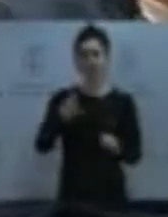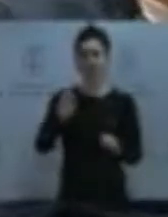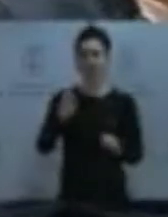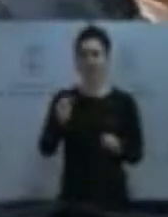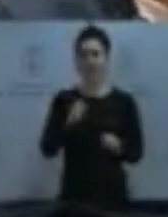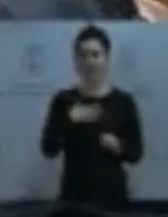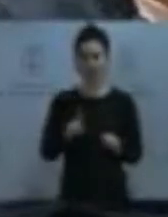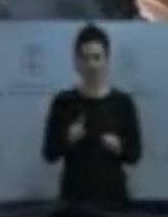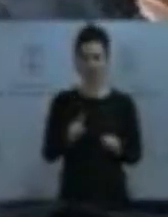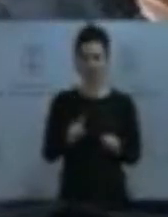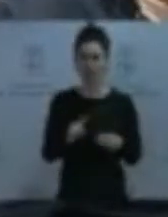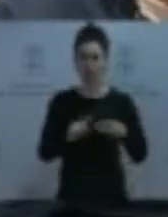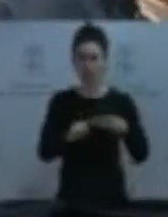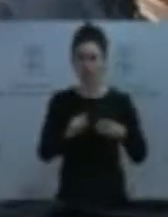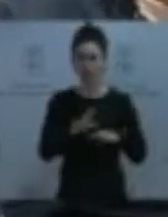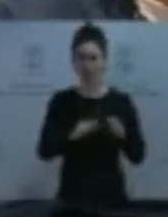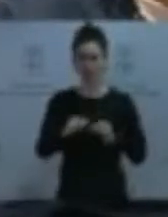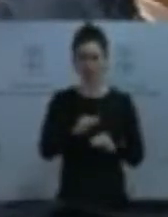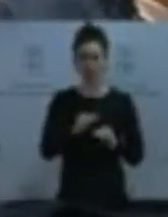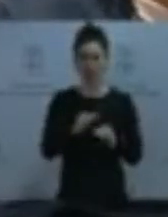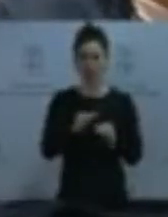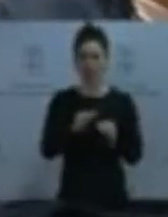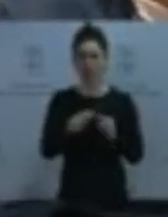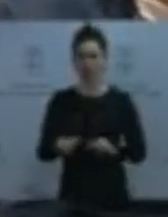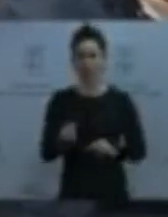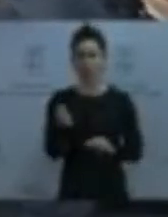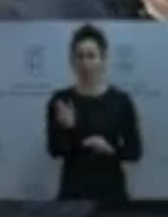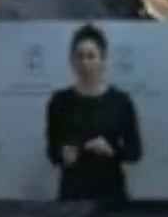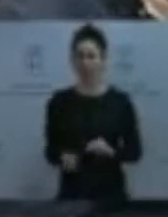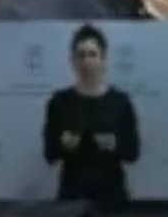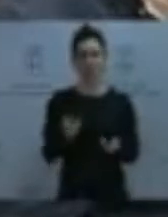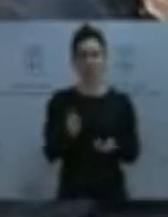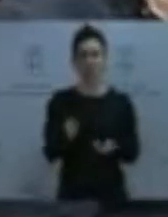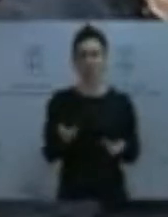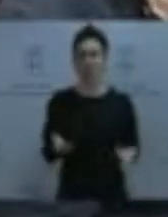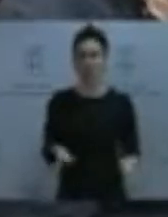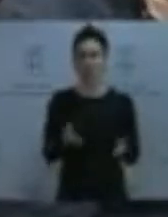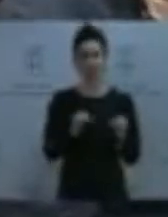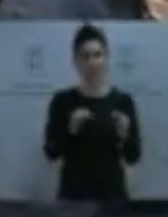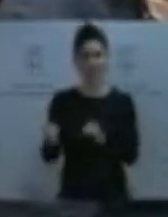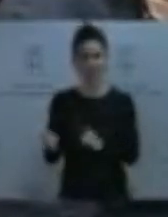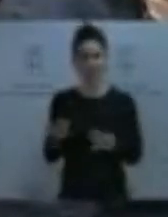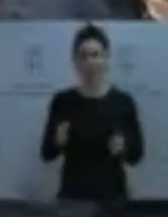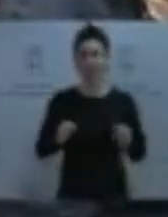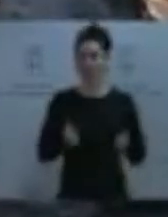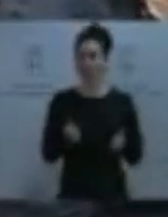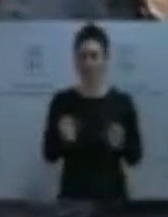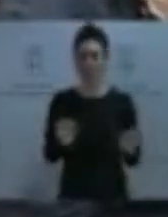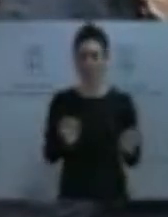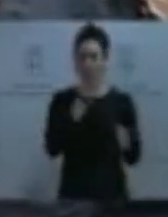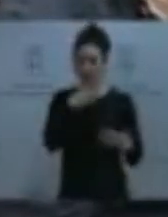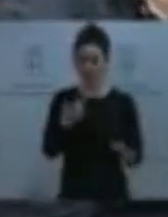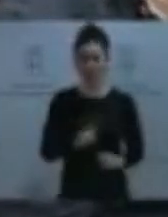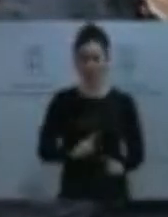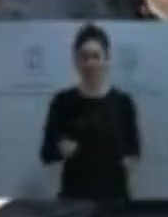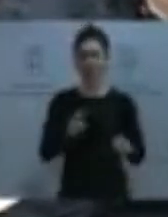en conceptos y tarifas. Telecable no firmó ni uno ni otro, ni el inicial ni el actual. El Principado se gastó unos 2 millones de